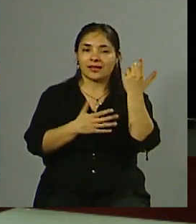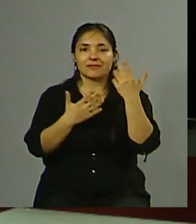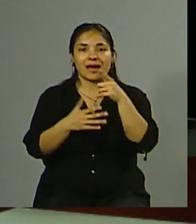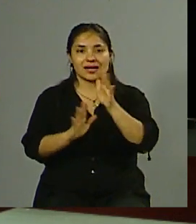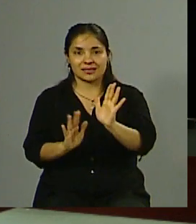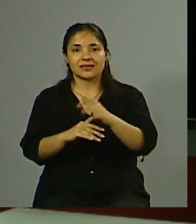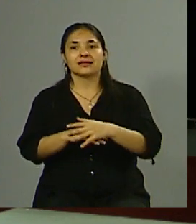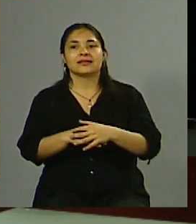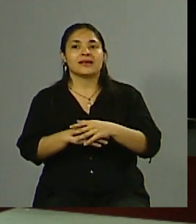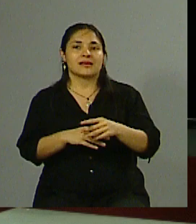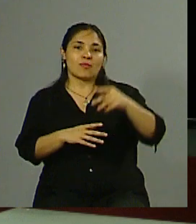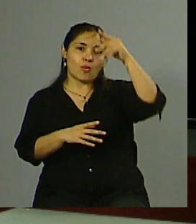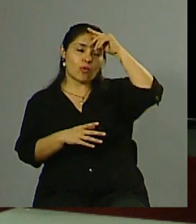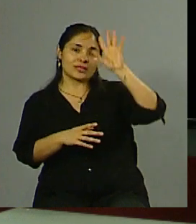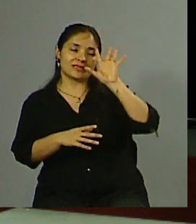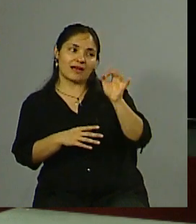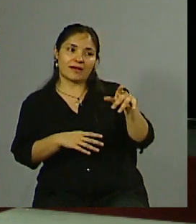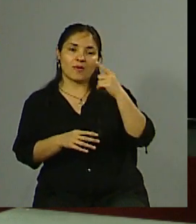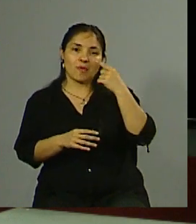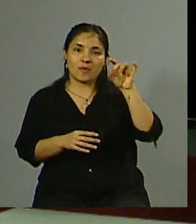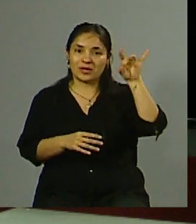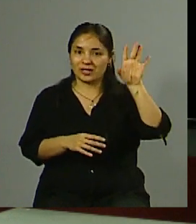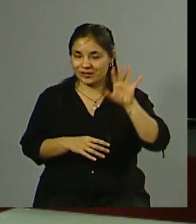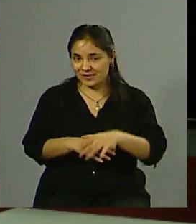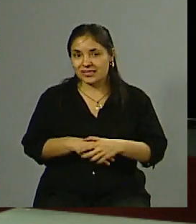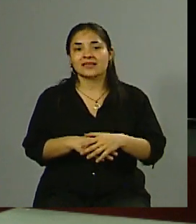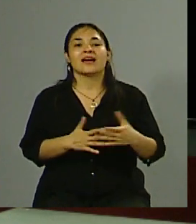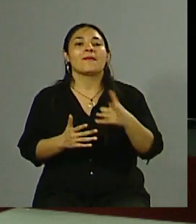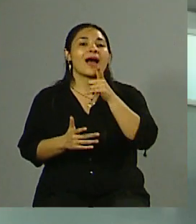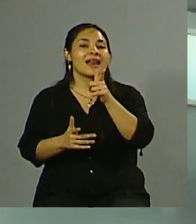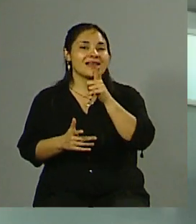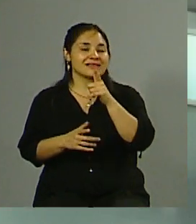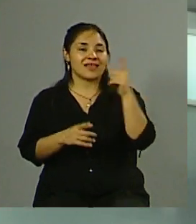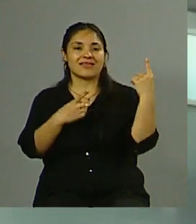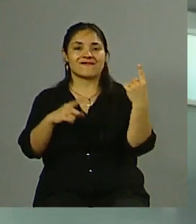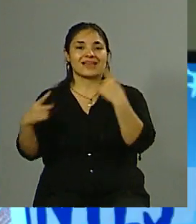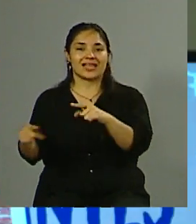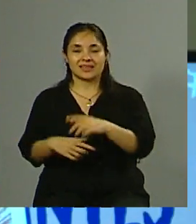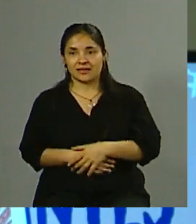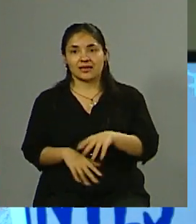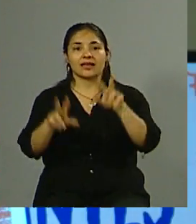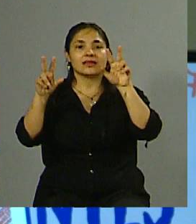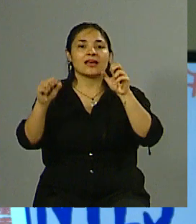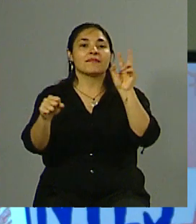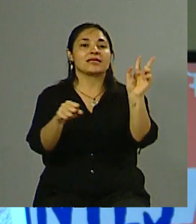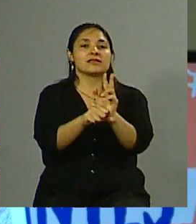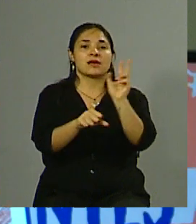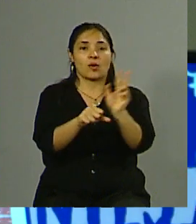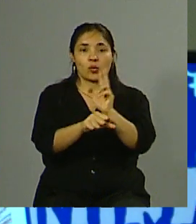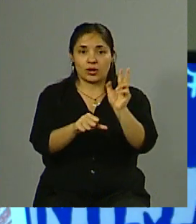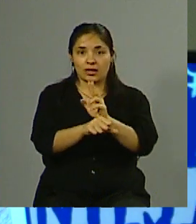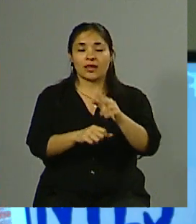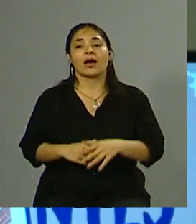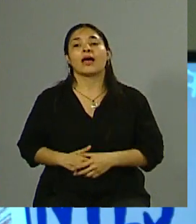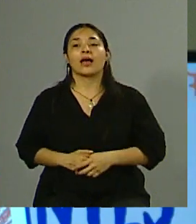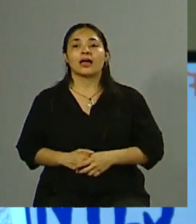sucedió? Solamente Bullrich lo sabe y su entorno. Pero bueno, se decían dos cosas diferentes al mismo tiempo. Bien, en materia de seguridad, creo que en la mayoría coincidió que va